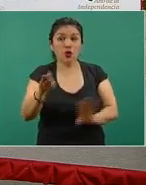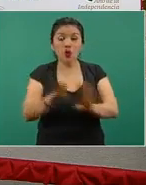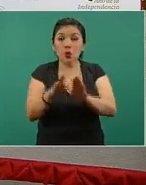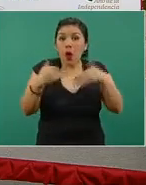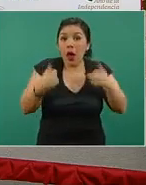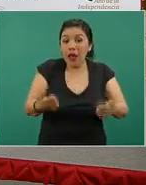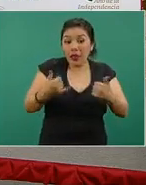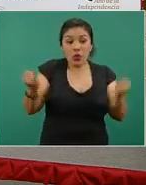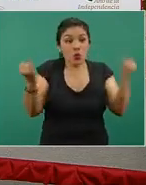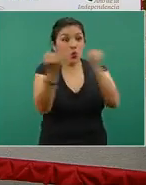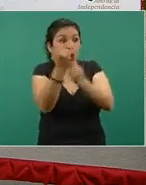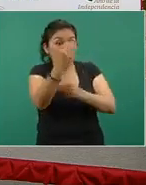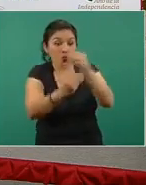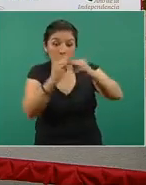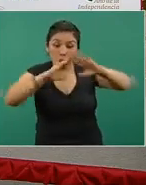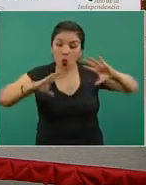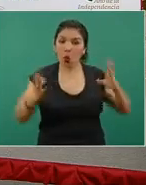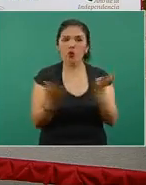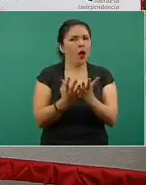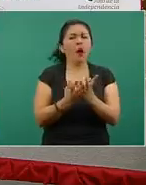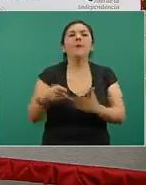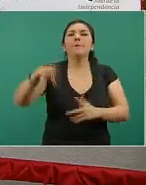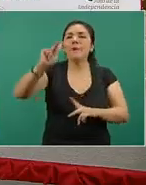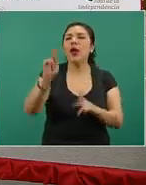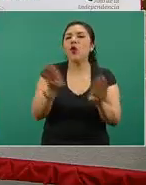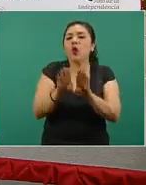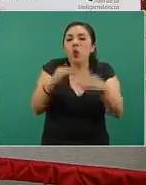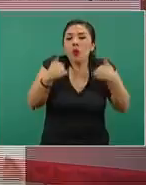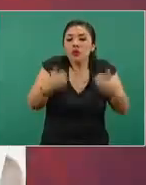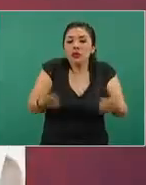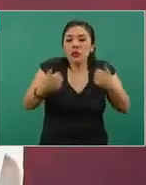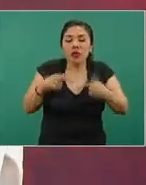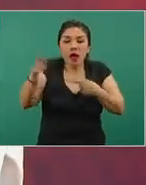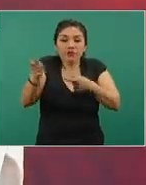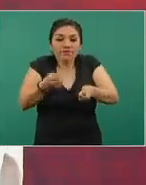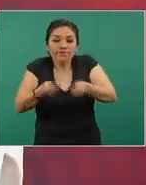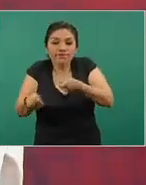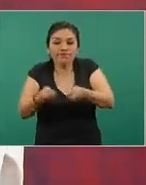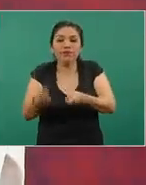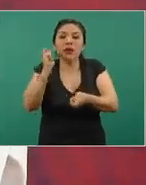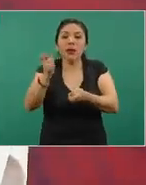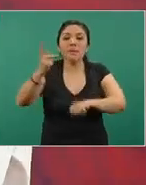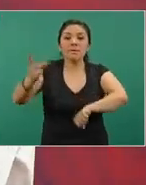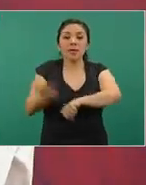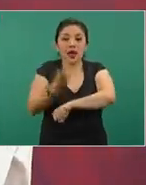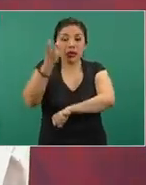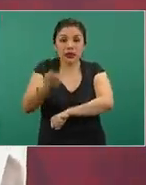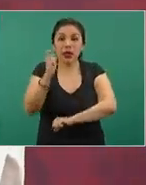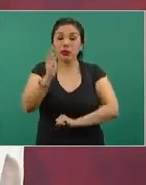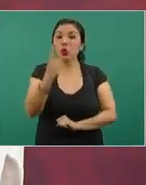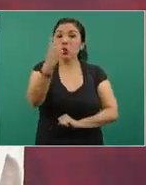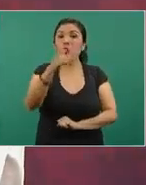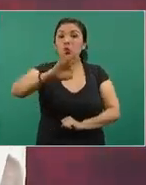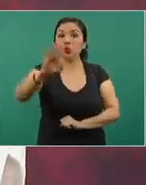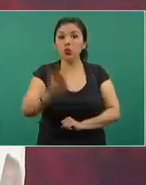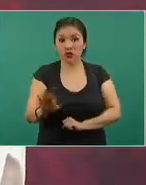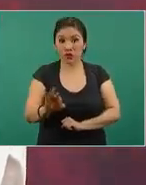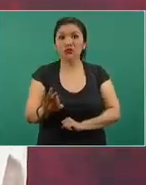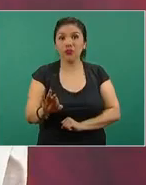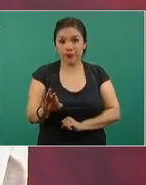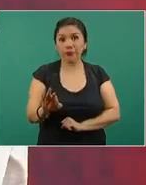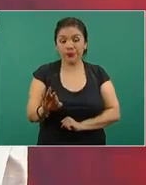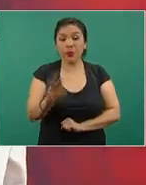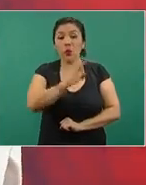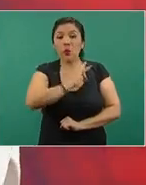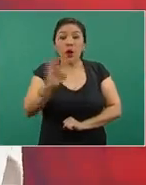interpretable para todo el mundo, pero es muy ilustrativo, es un estudio muy bien conducido de lo que ocurre, y es 1%.